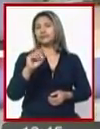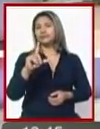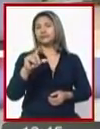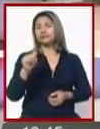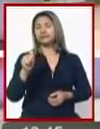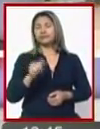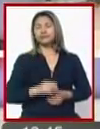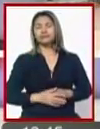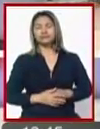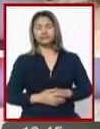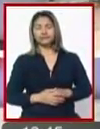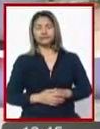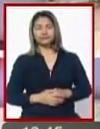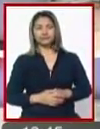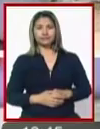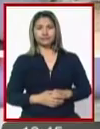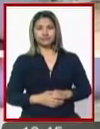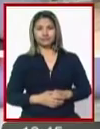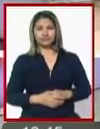Méndez del lugar. Adelante, Rolly.